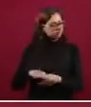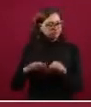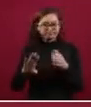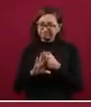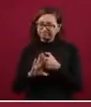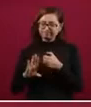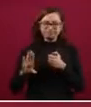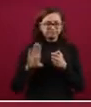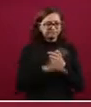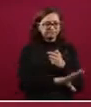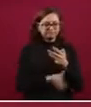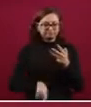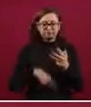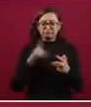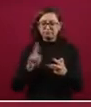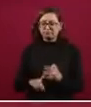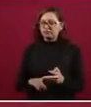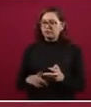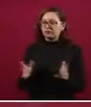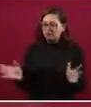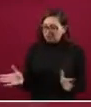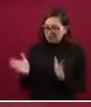que no haya acarreo,